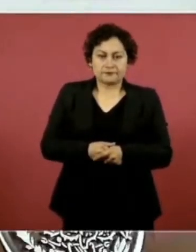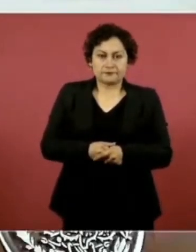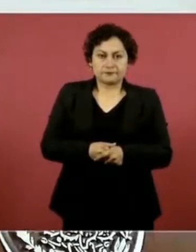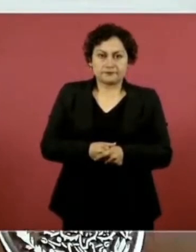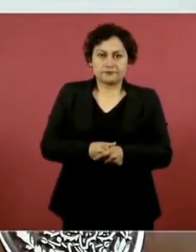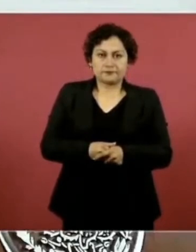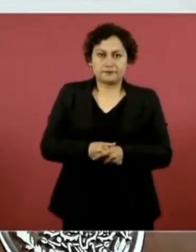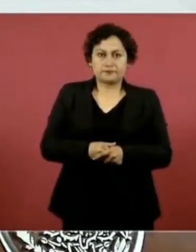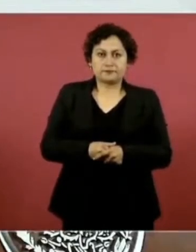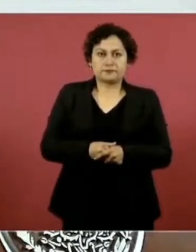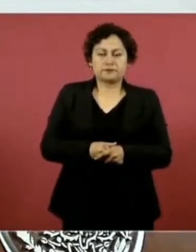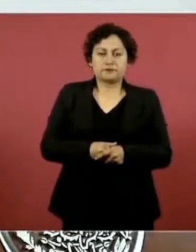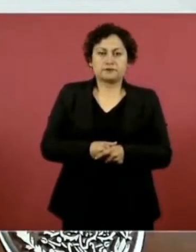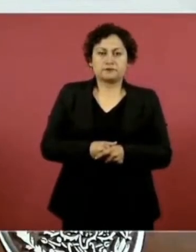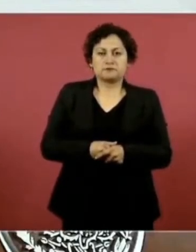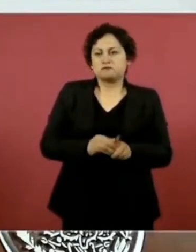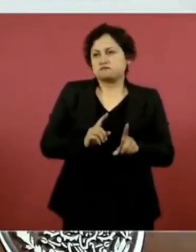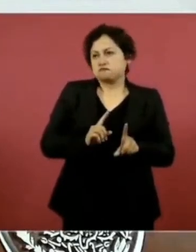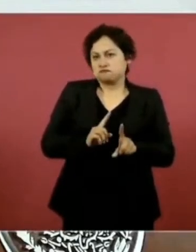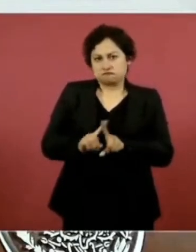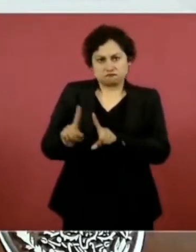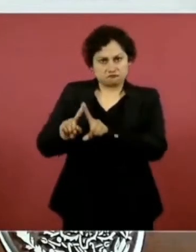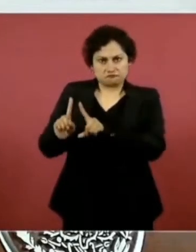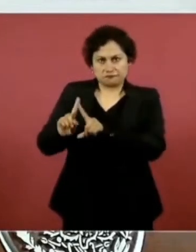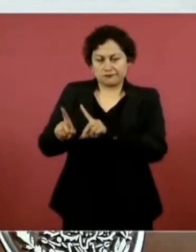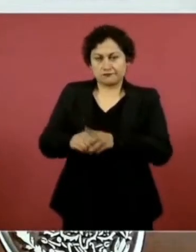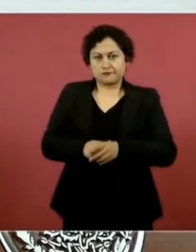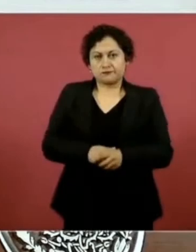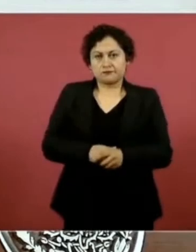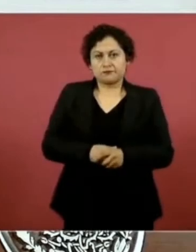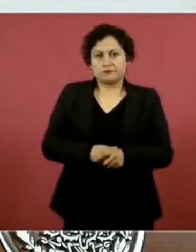Eh asuntos aspectos eh